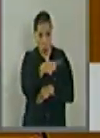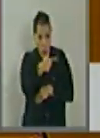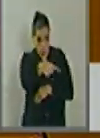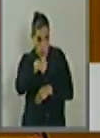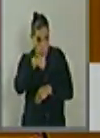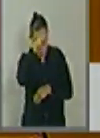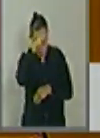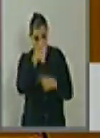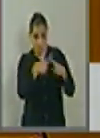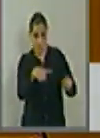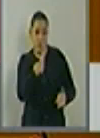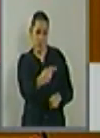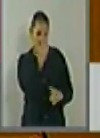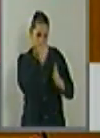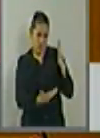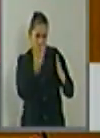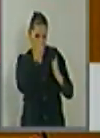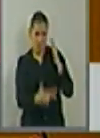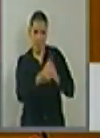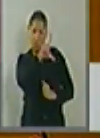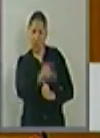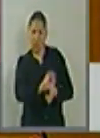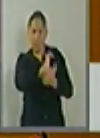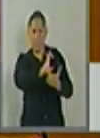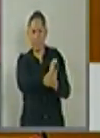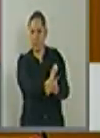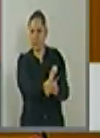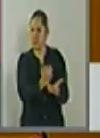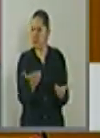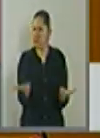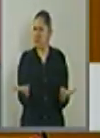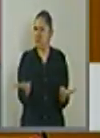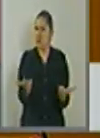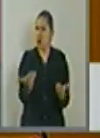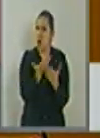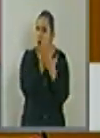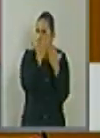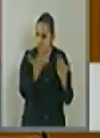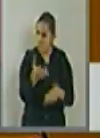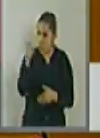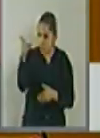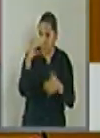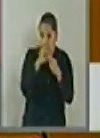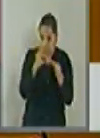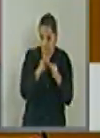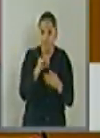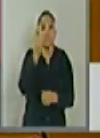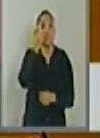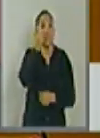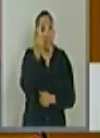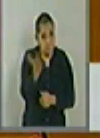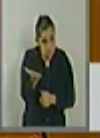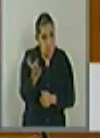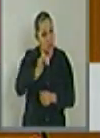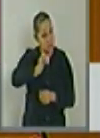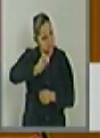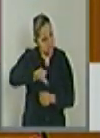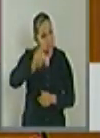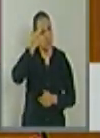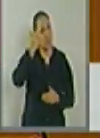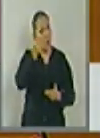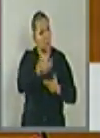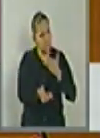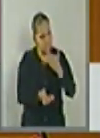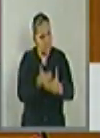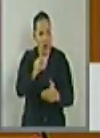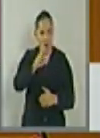que él. Qué bueno que por lo menos de palabra diga que está dispuesto a que avancemos en ese